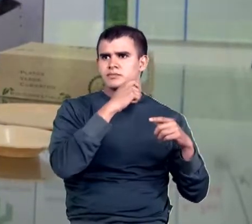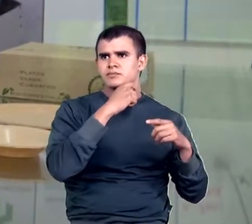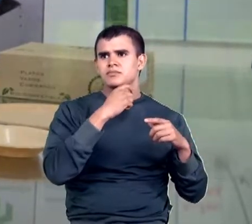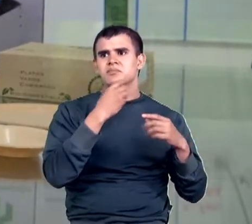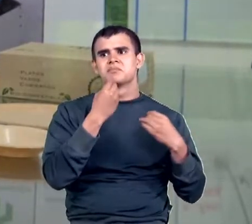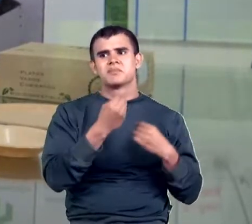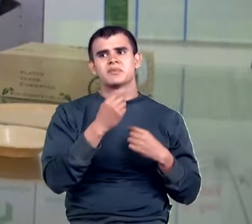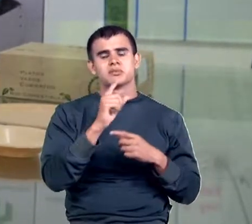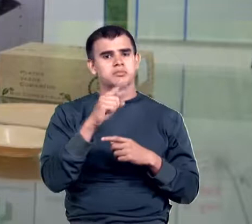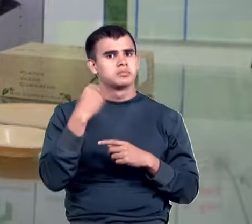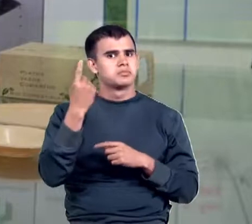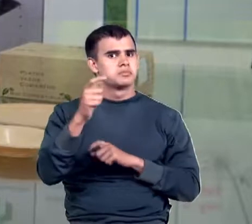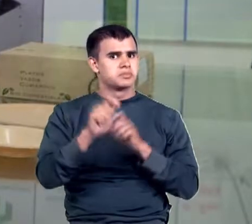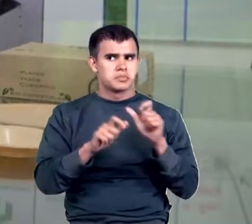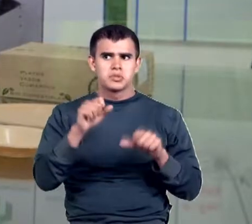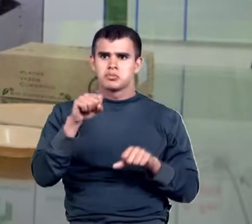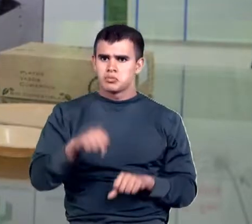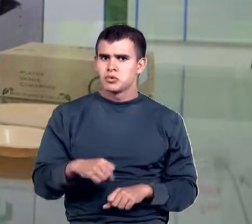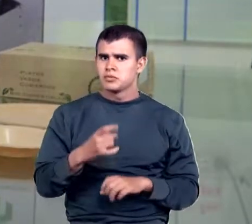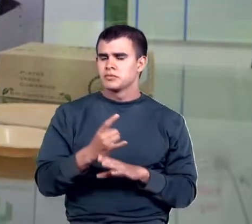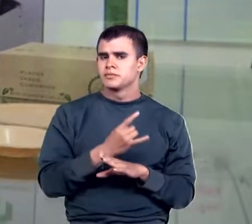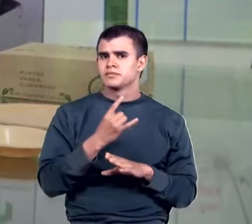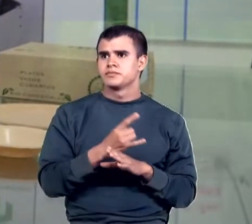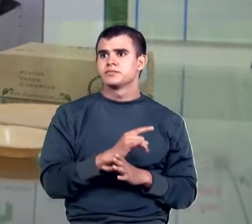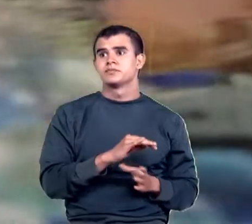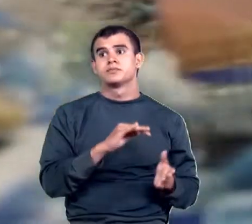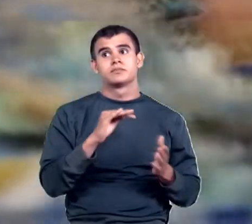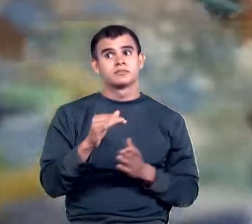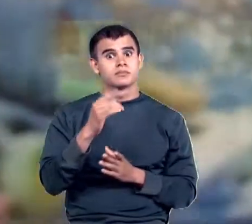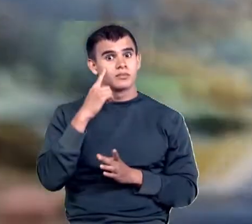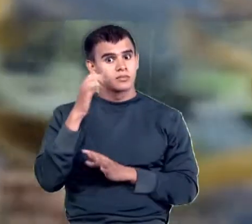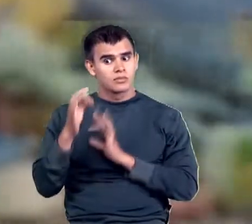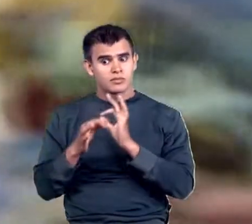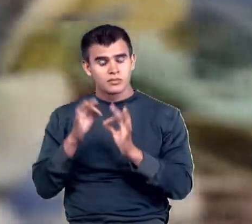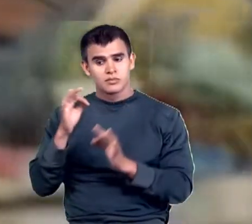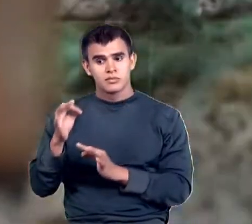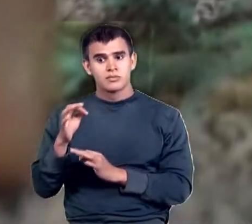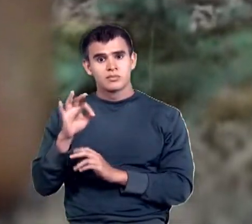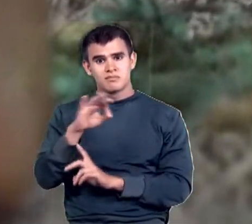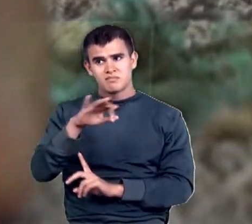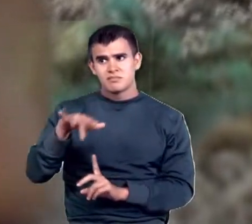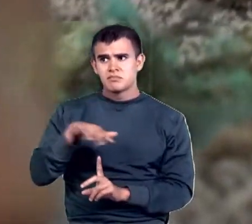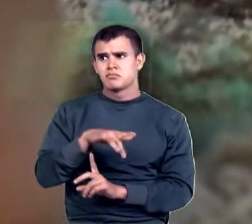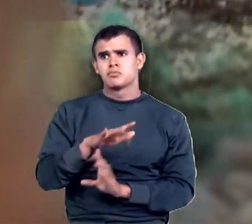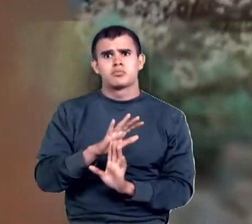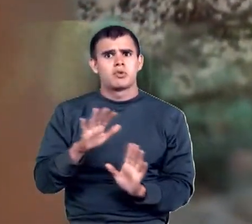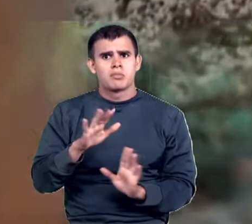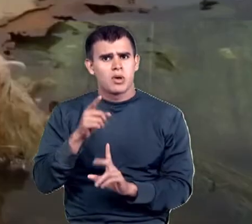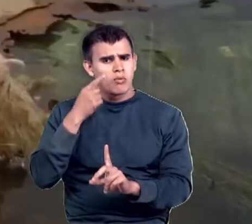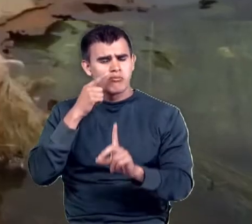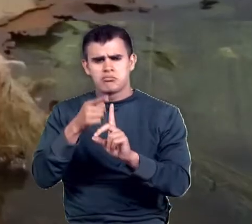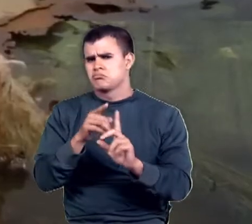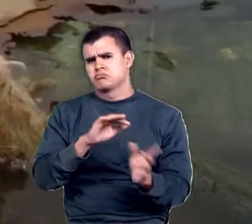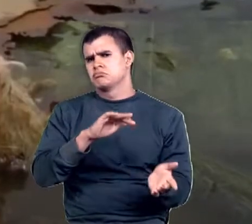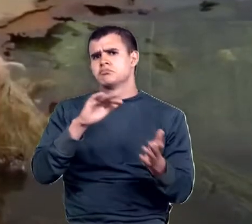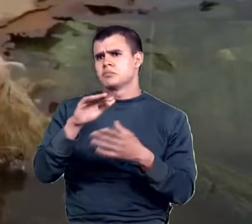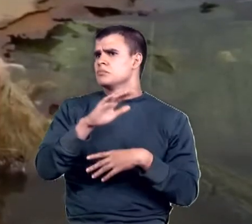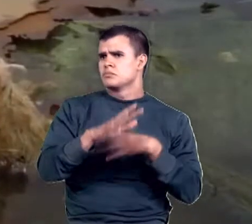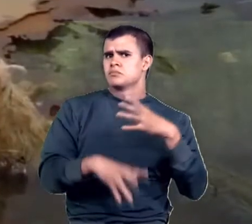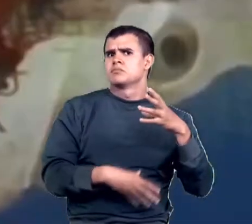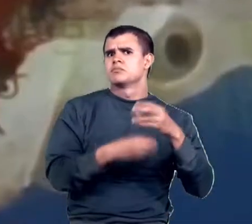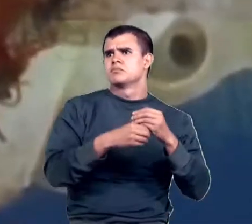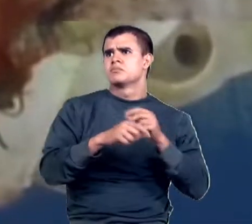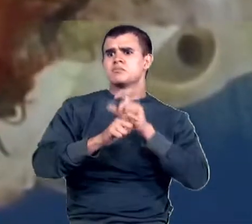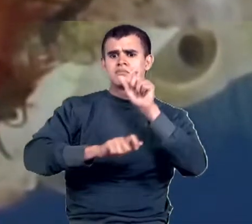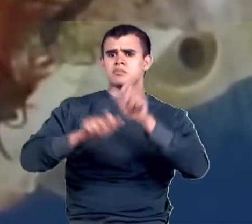competitivo para que todas las personas lo puedan usar. Sin embargo, el cuidado del medio ambiente no es lo único que ofrece este